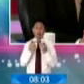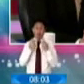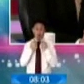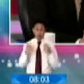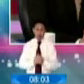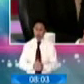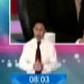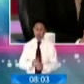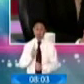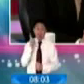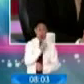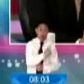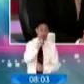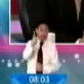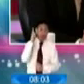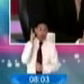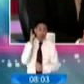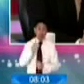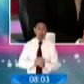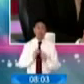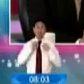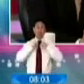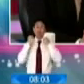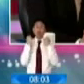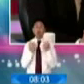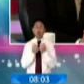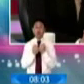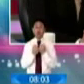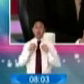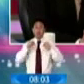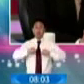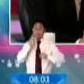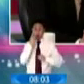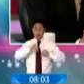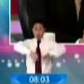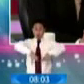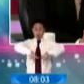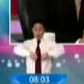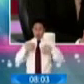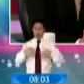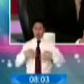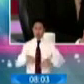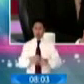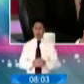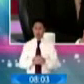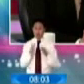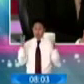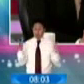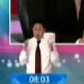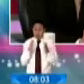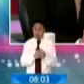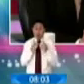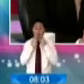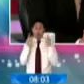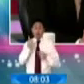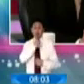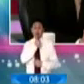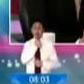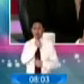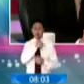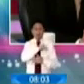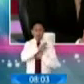sino de los dirigentes sociales. La corrupción que hemos visto en estos días se ha dado en lo grande y en lo pequeño, en lo público y en lo